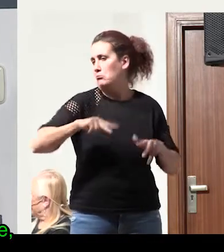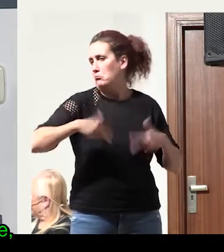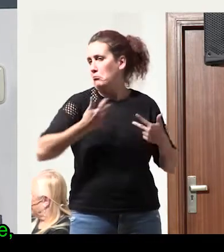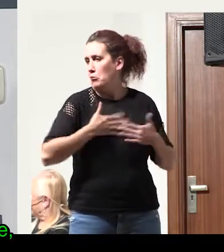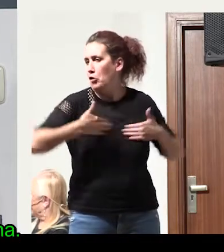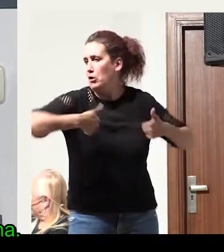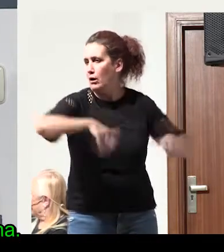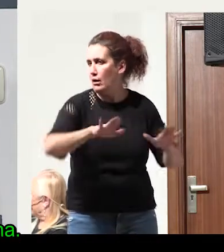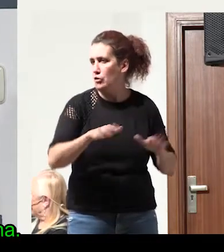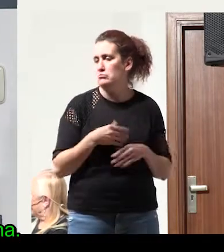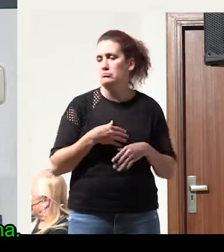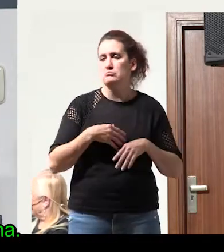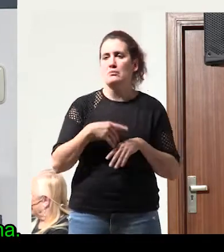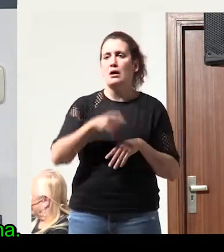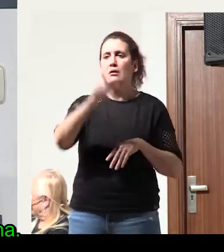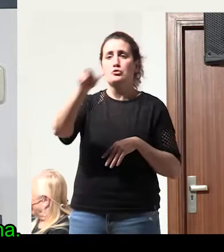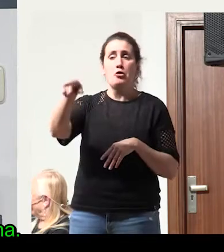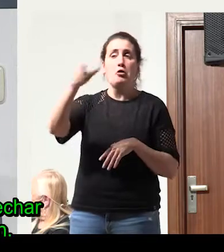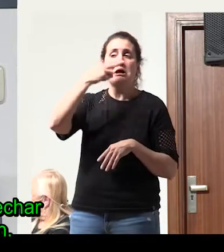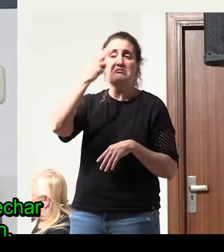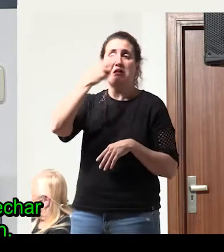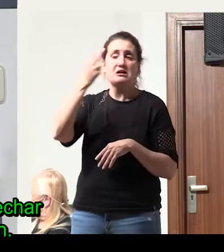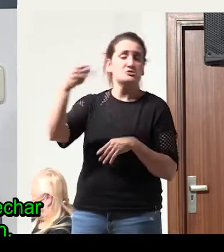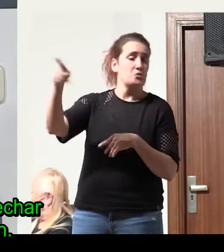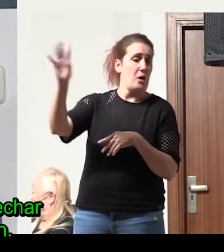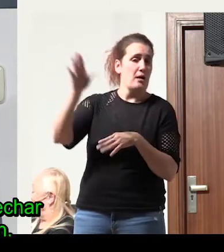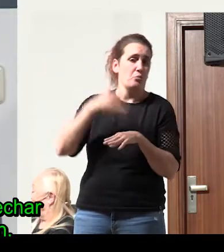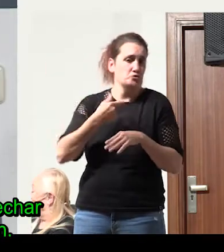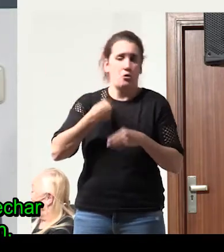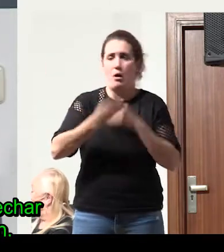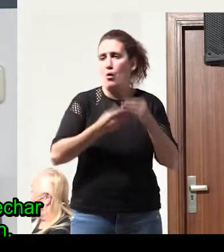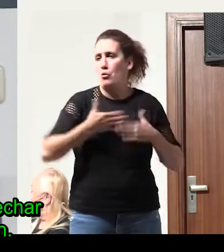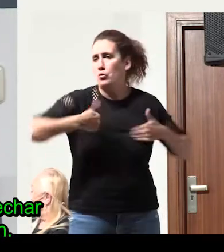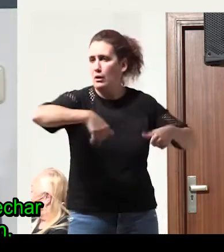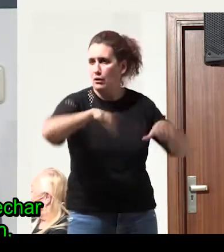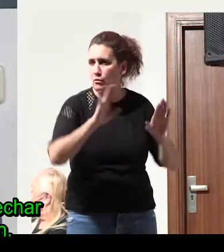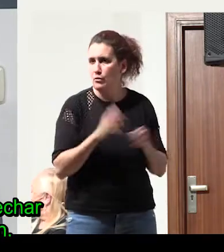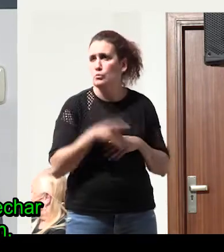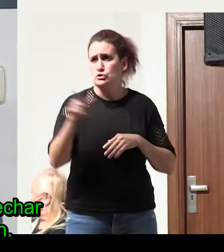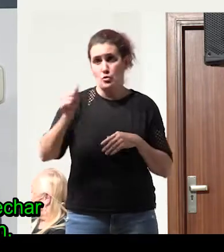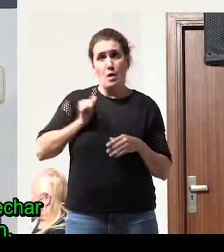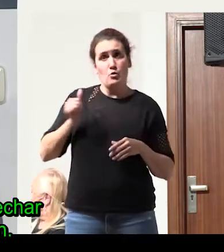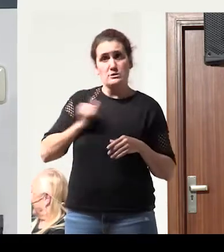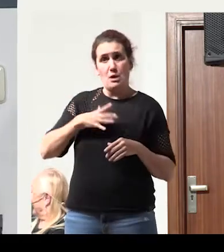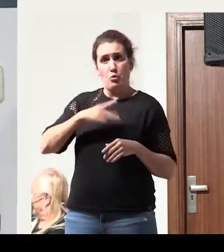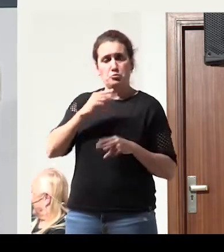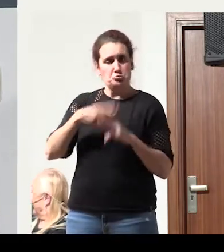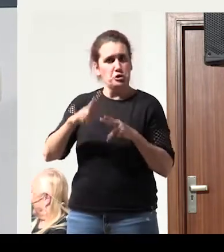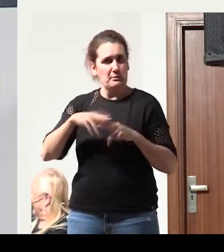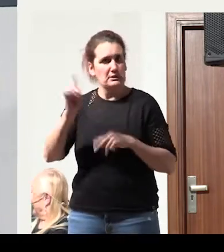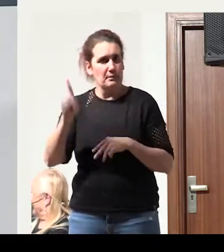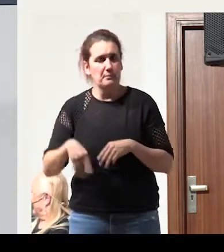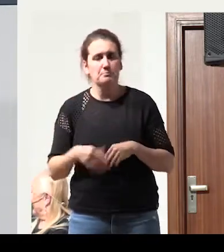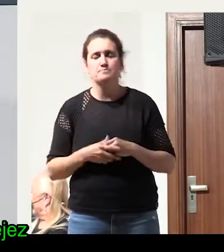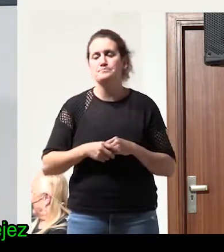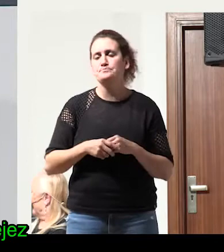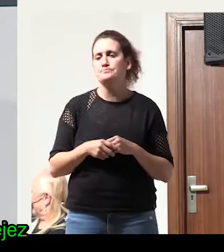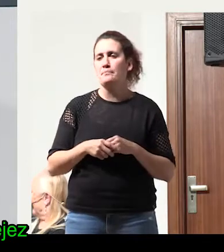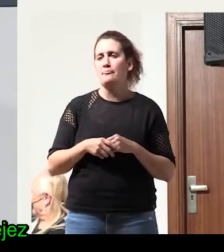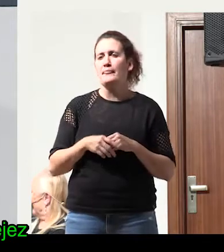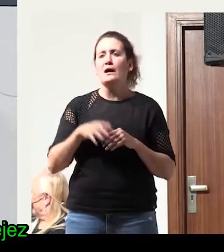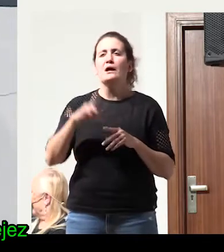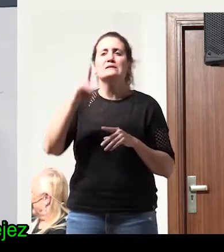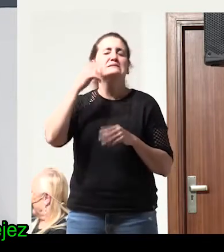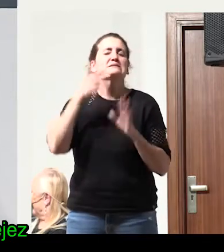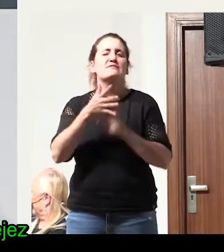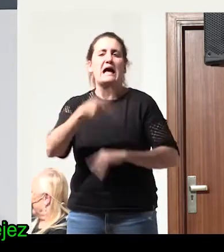a nadie, pues hago más lo que me dé la gana. Entonces, bueno, eso lo podríamos aprovechar incluso políticamente también. O sea que no se puede generalizar, a mí no me